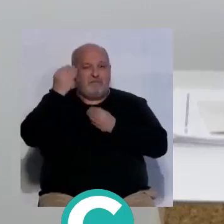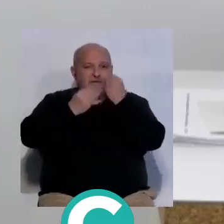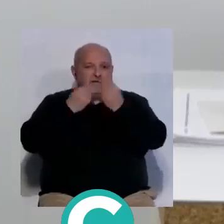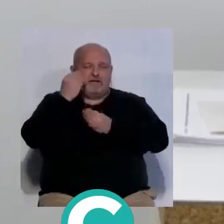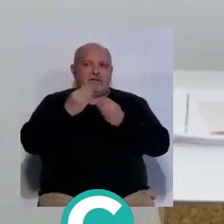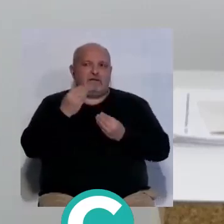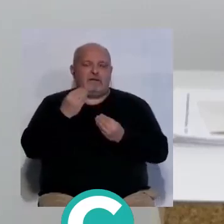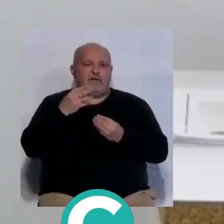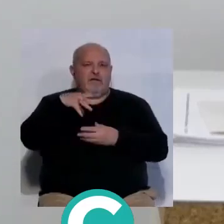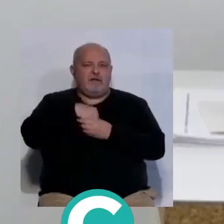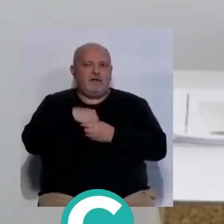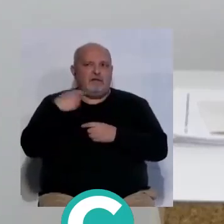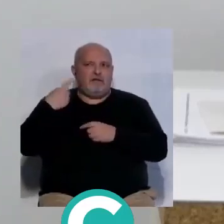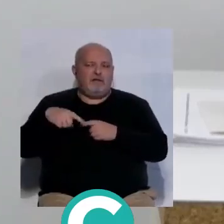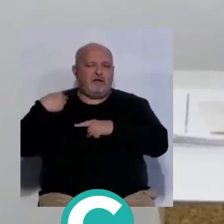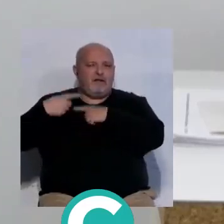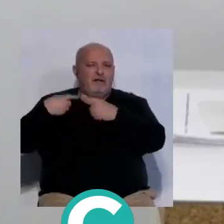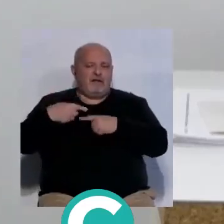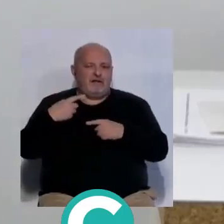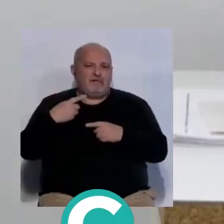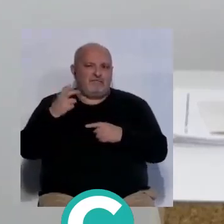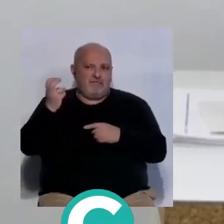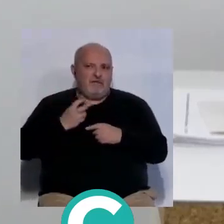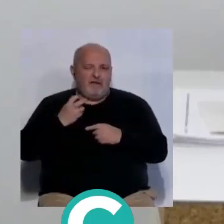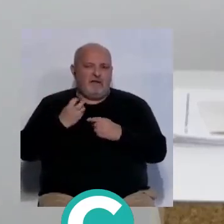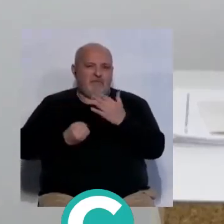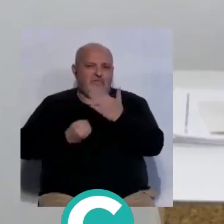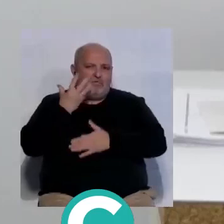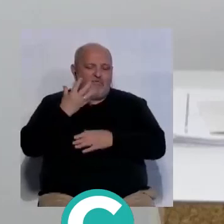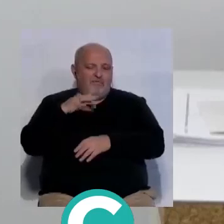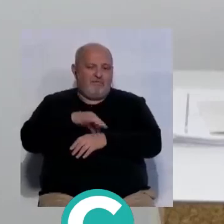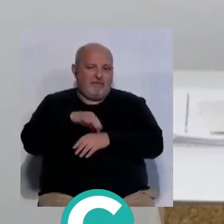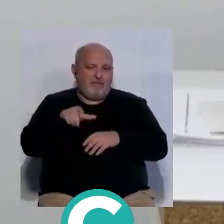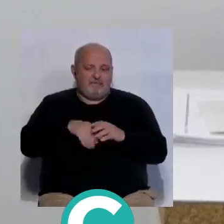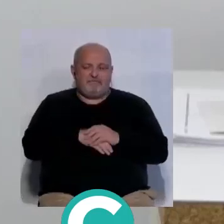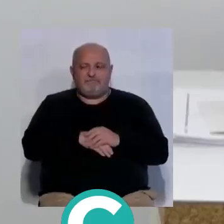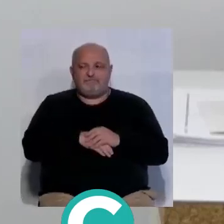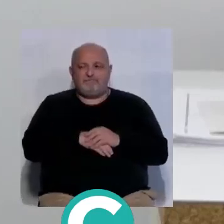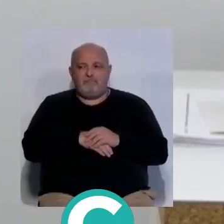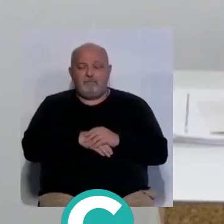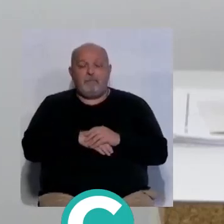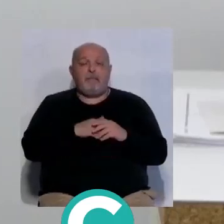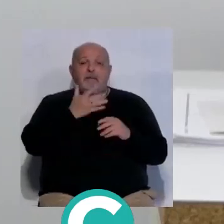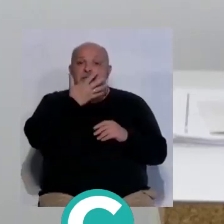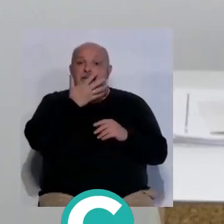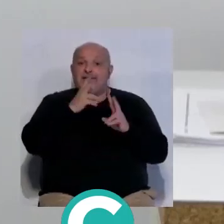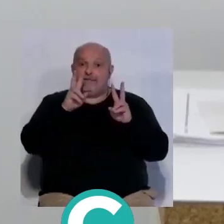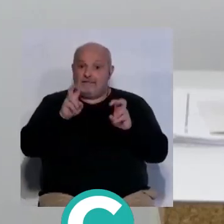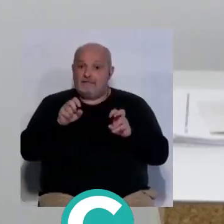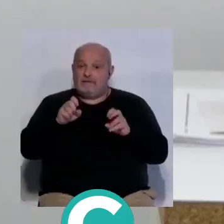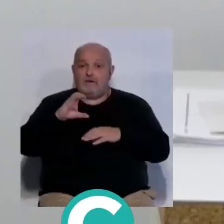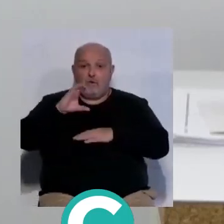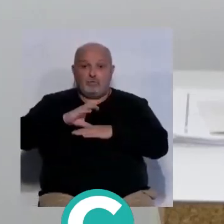que pueden tener criterios de haber heredado la susceptibilidad que ha dado lugar a su enfermedad de cáncer. Identificamos de esta manera así en